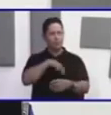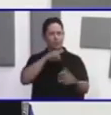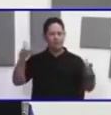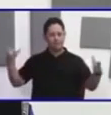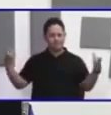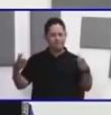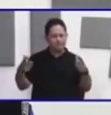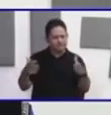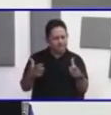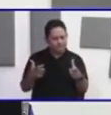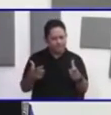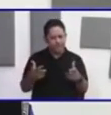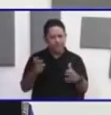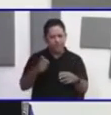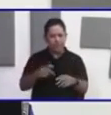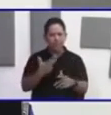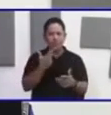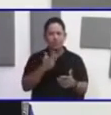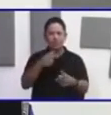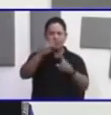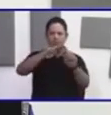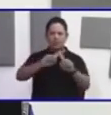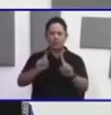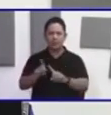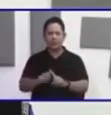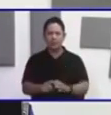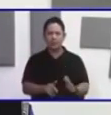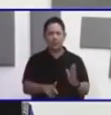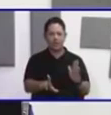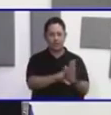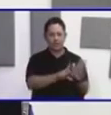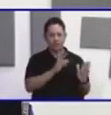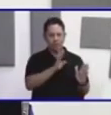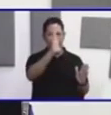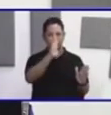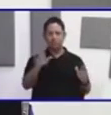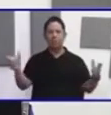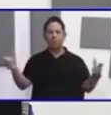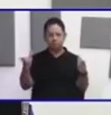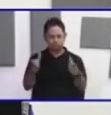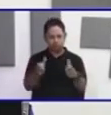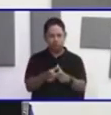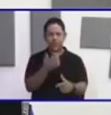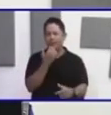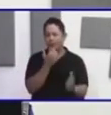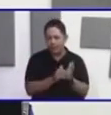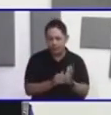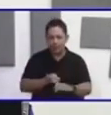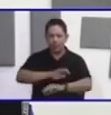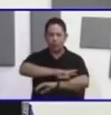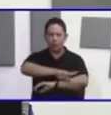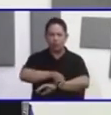la mayoría de los delitos. Podemos mencionar que en los delitos de hurto a personas, que era